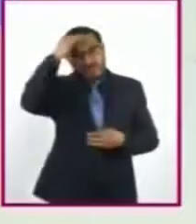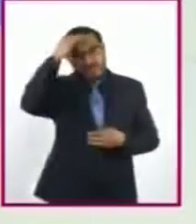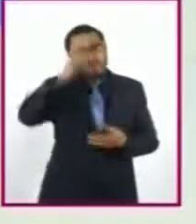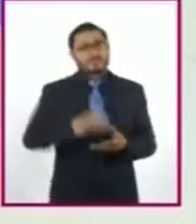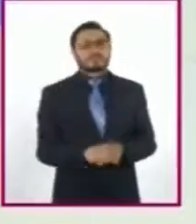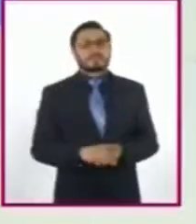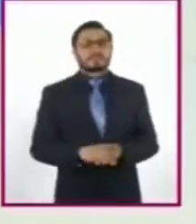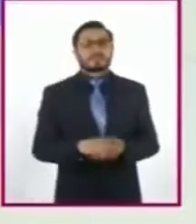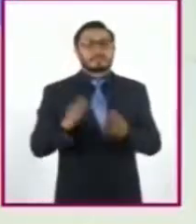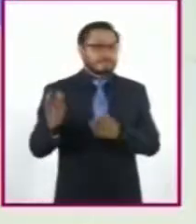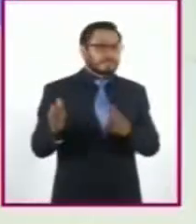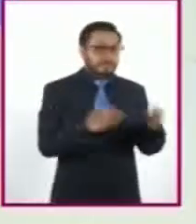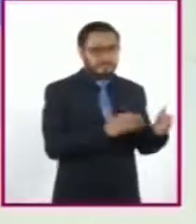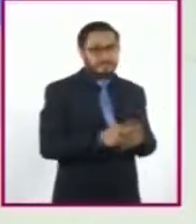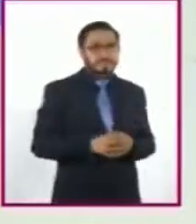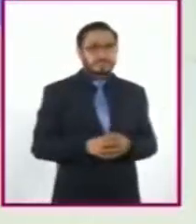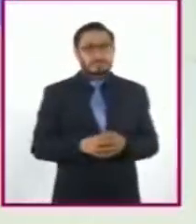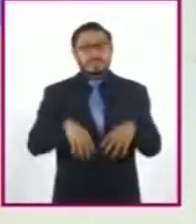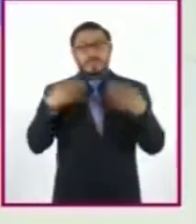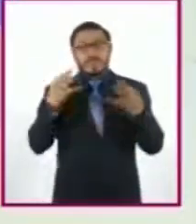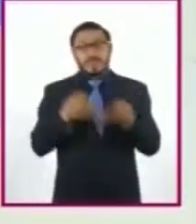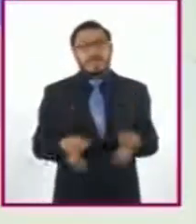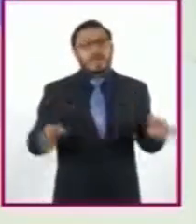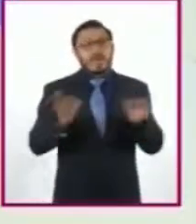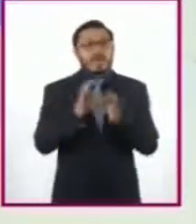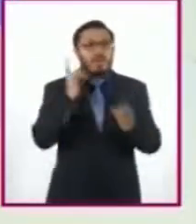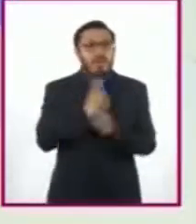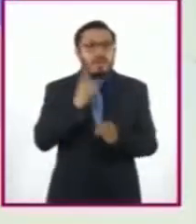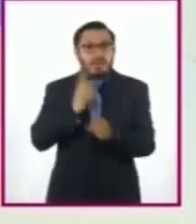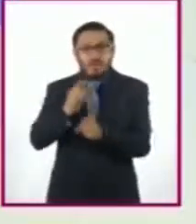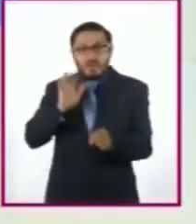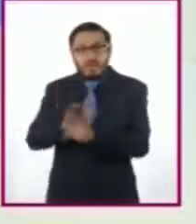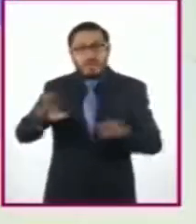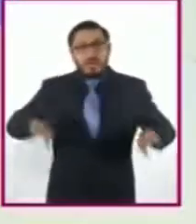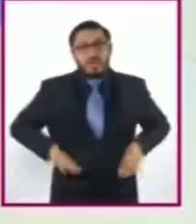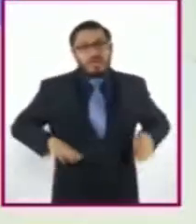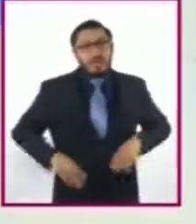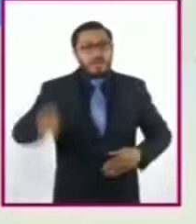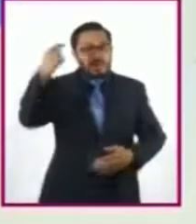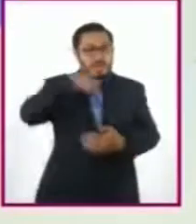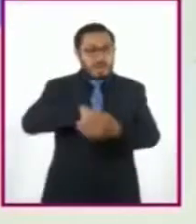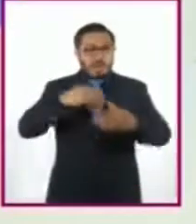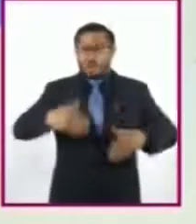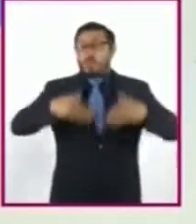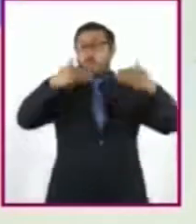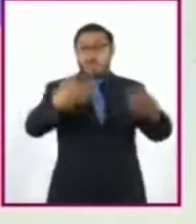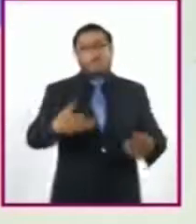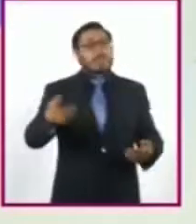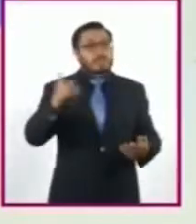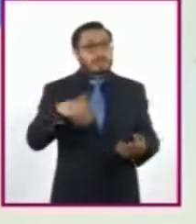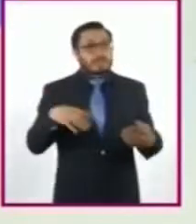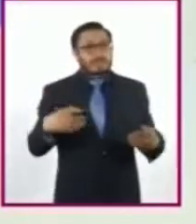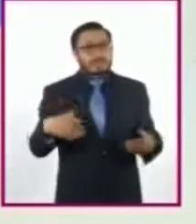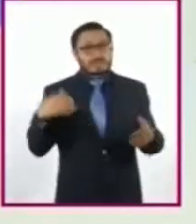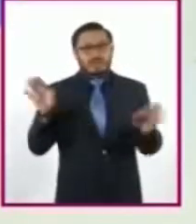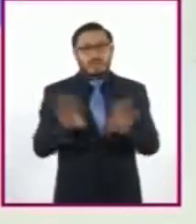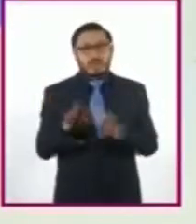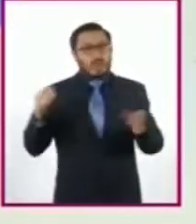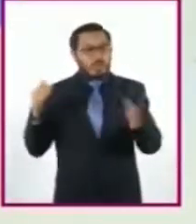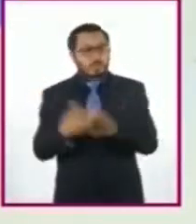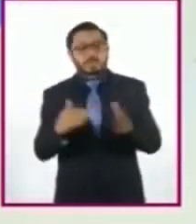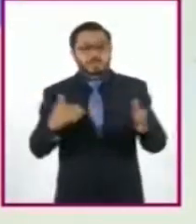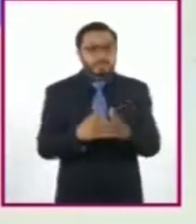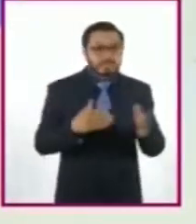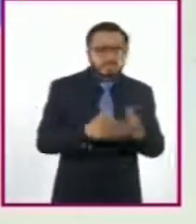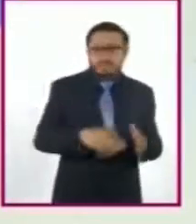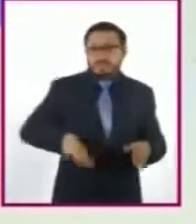Además de ello, es crucial identificar los factores internos y externos que influyen y que se vuelven obstáculos para alcanzar las